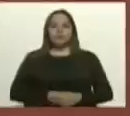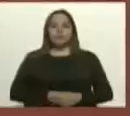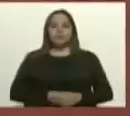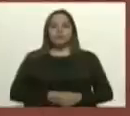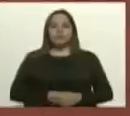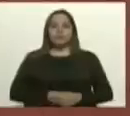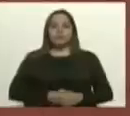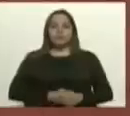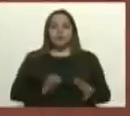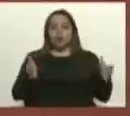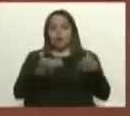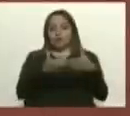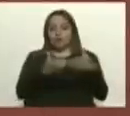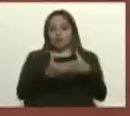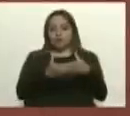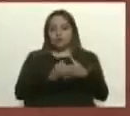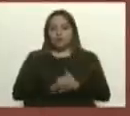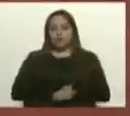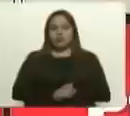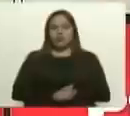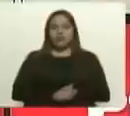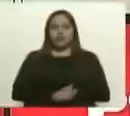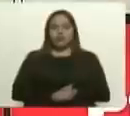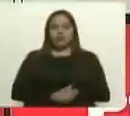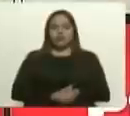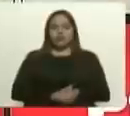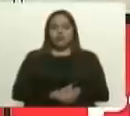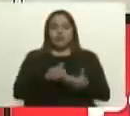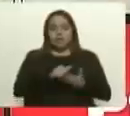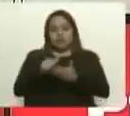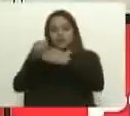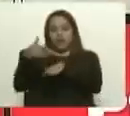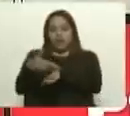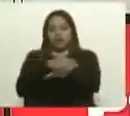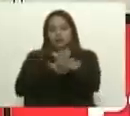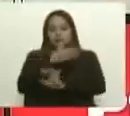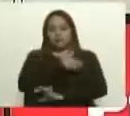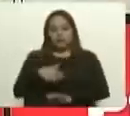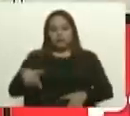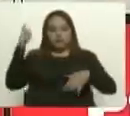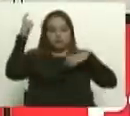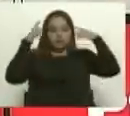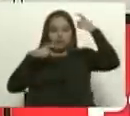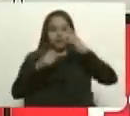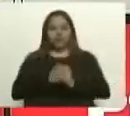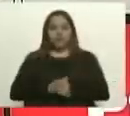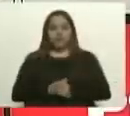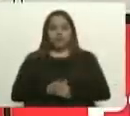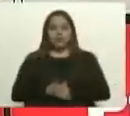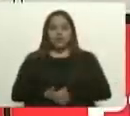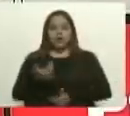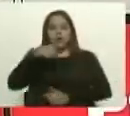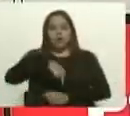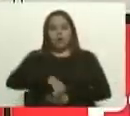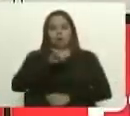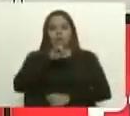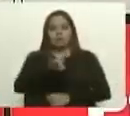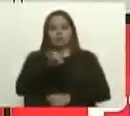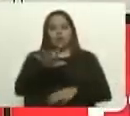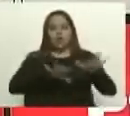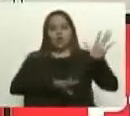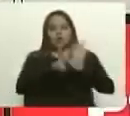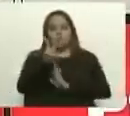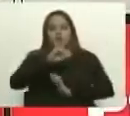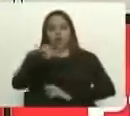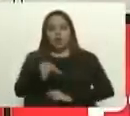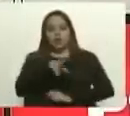Partido del comandante Hugo Chávez. Bueno, hoy es lunes 12 de